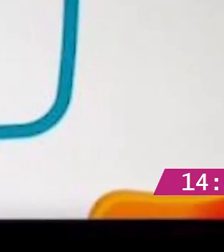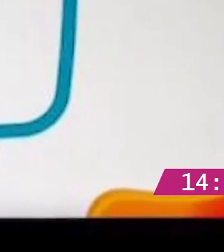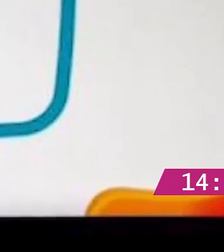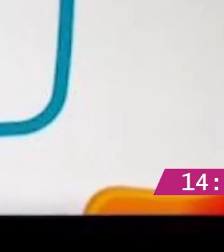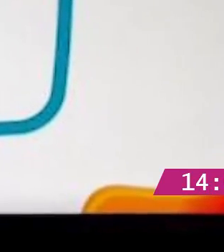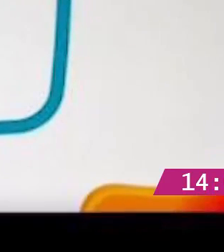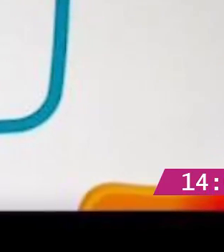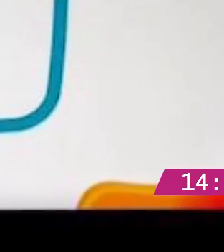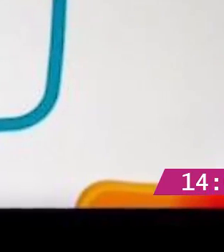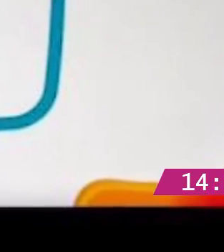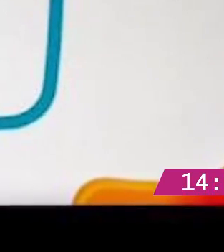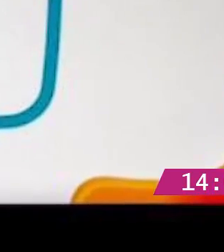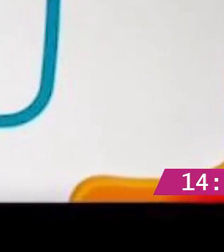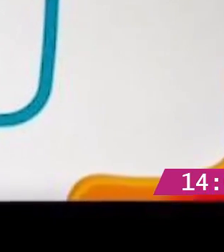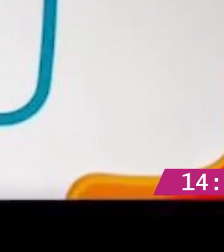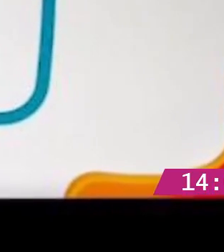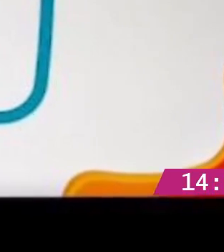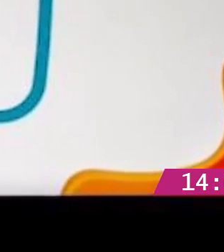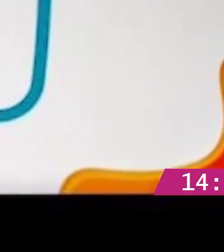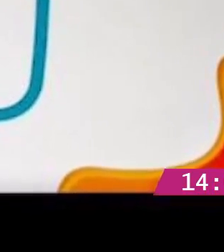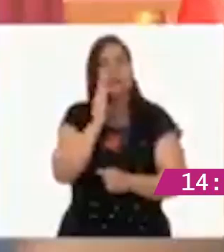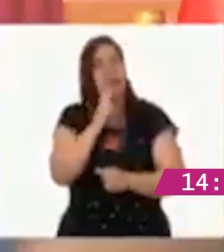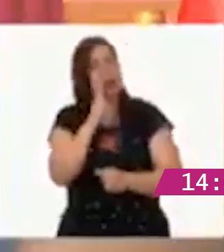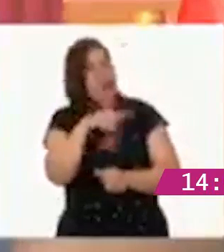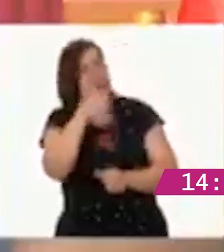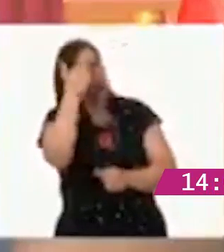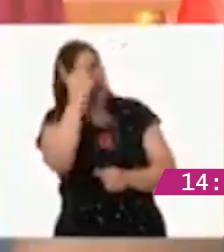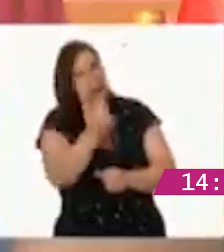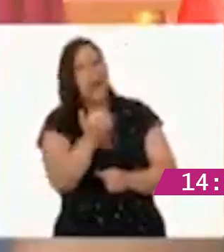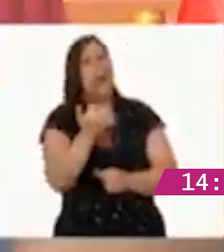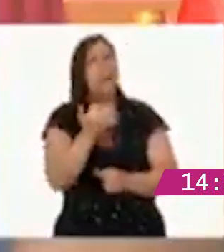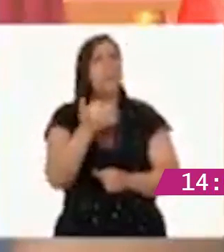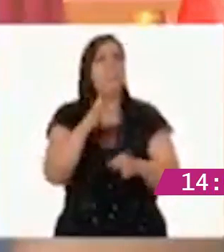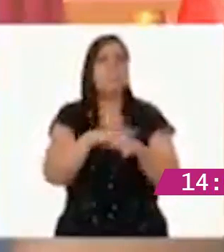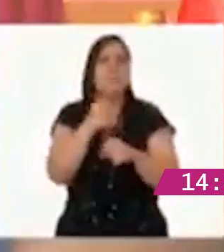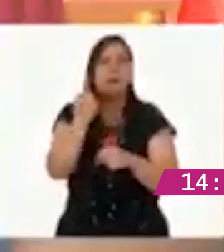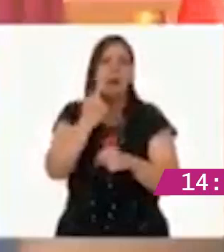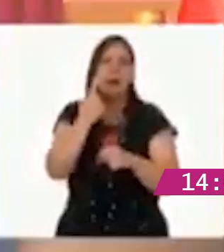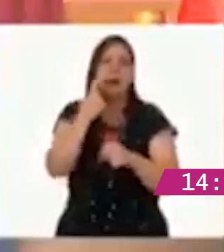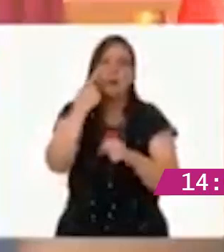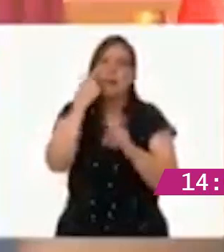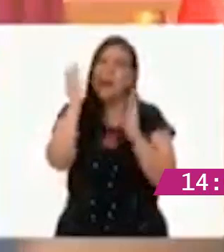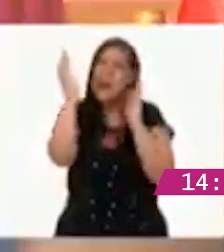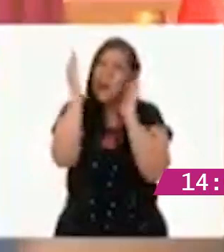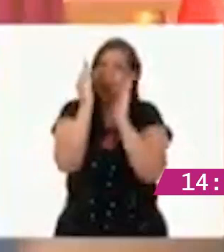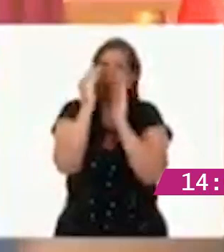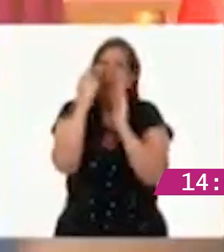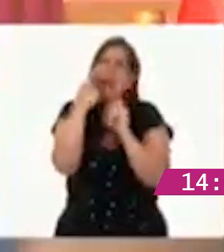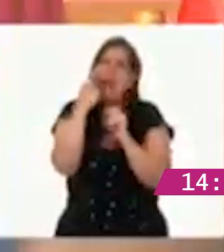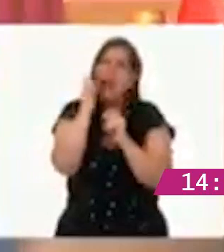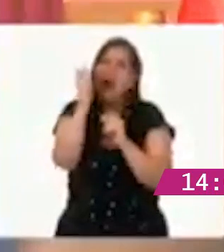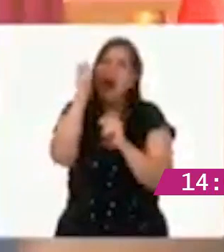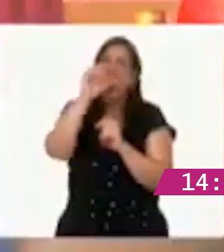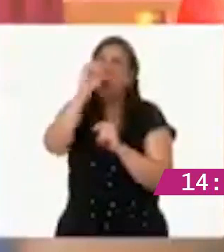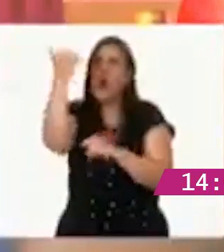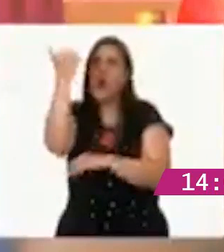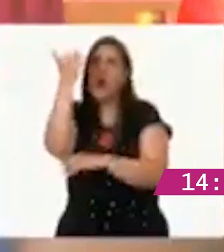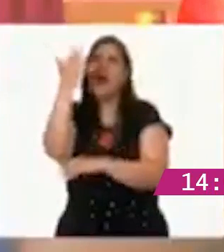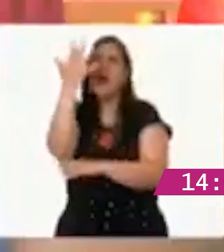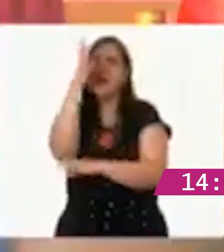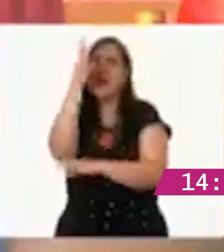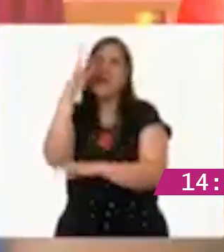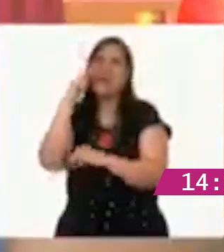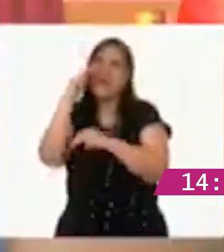e inclusive energía eléctrica y otros por mera resistencia al modelo televisión, consideran que la plataforma no ha sido una herramienta